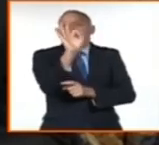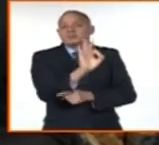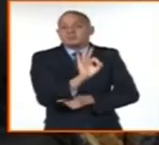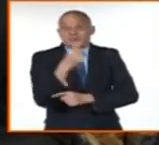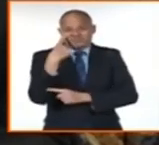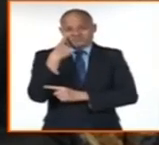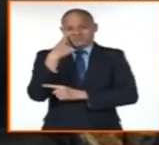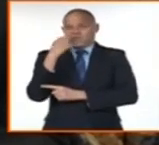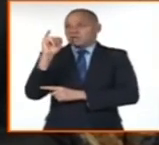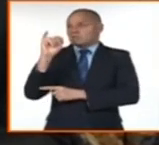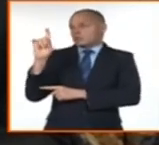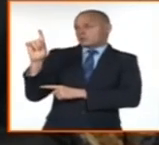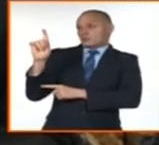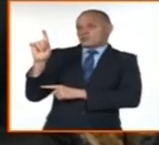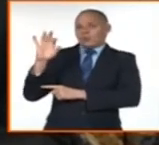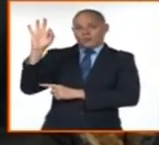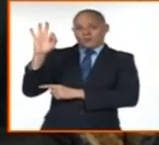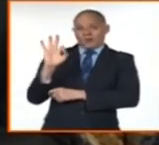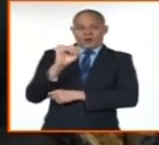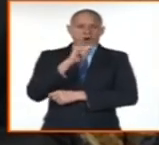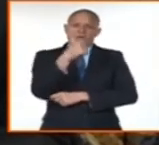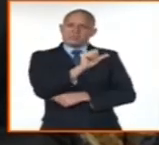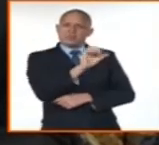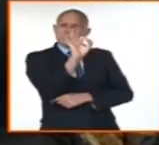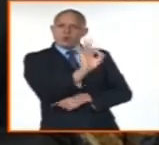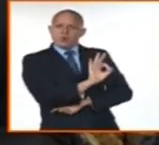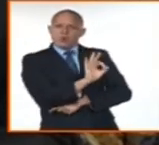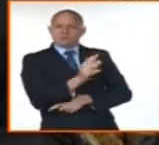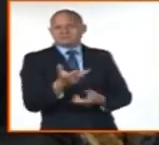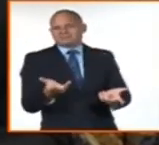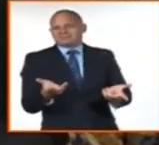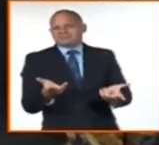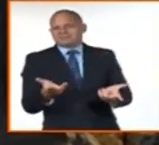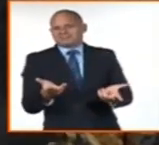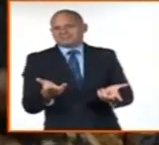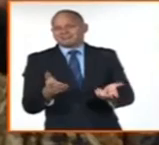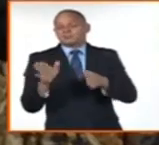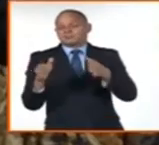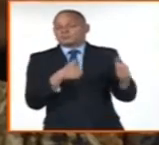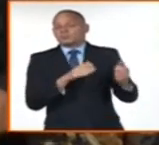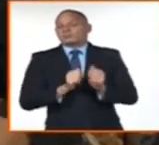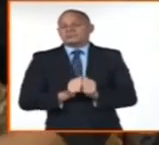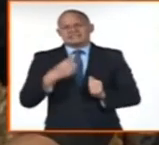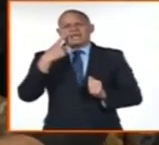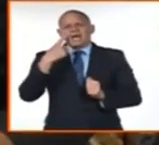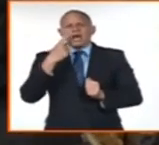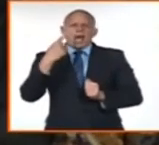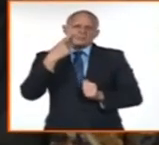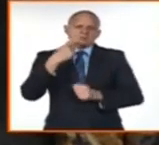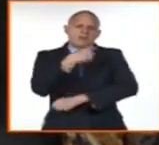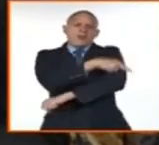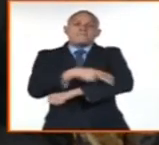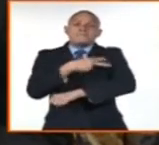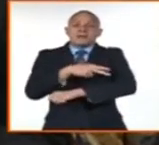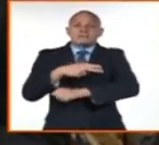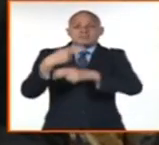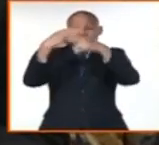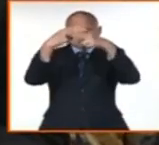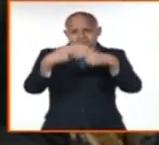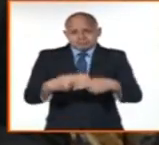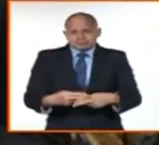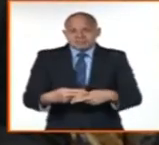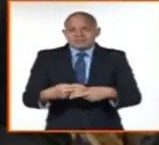Y solo en el mundo hay 20 y tantos países que han vacunado más del 80% de la población, entre los que está Cuba. Yo creo que es el único país del tercer mundo que está